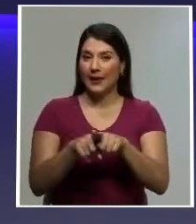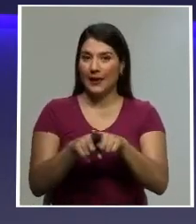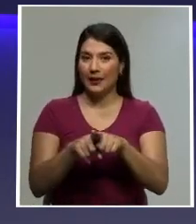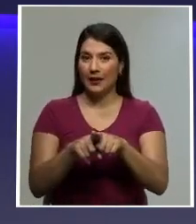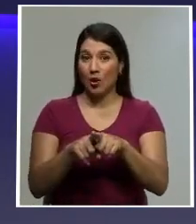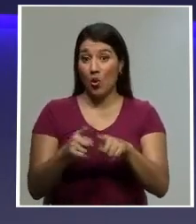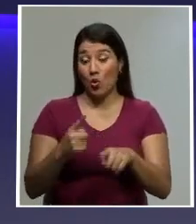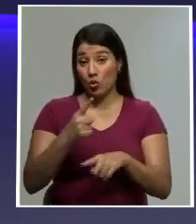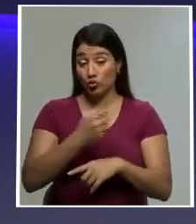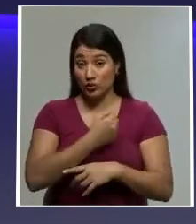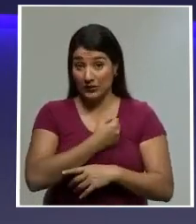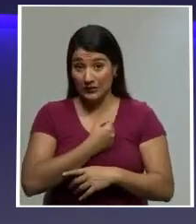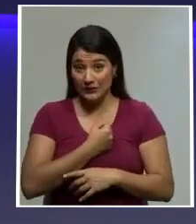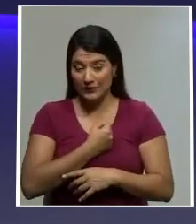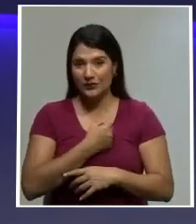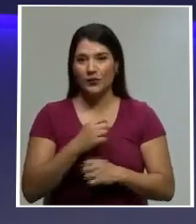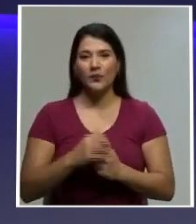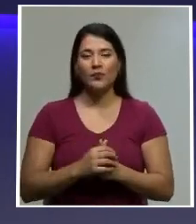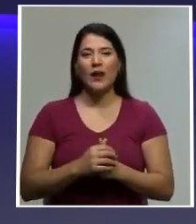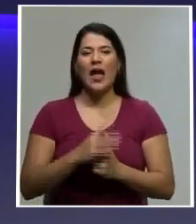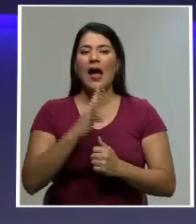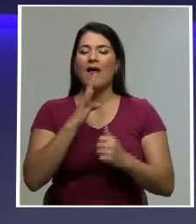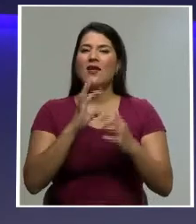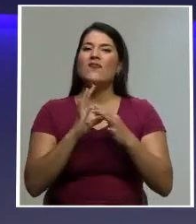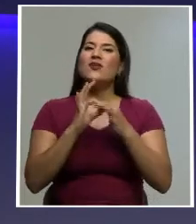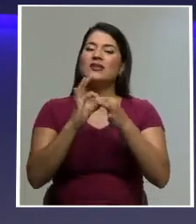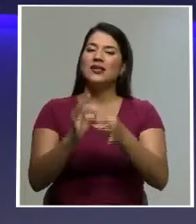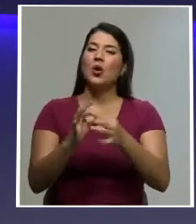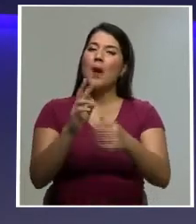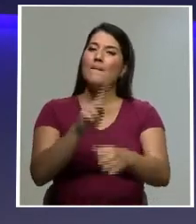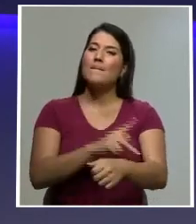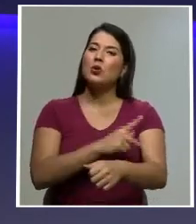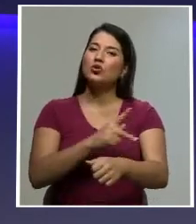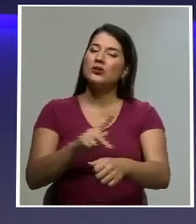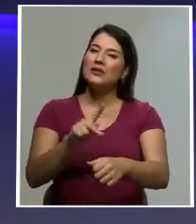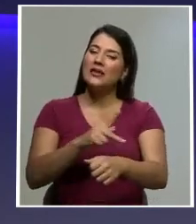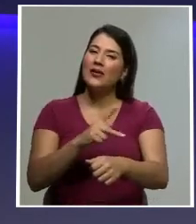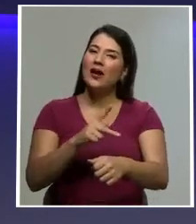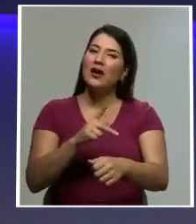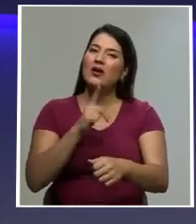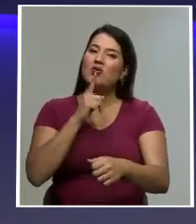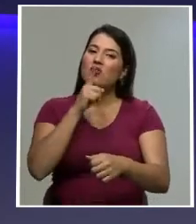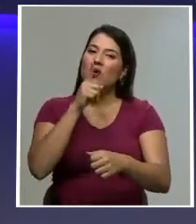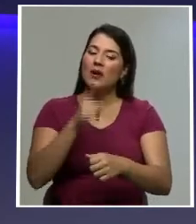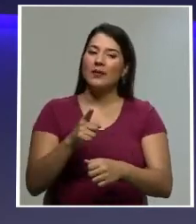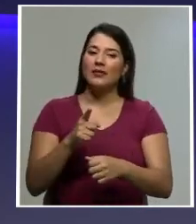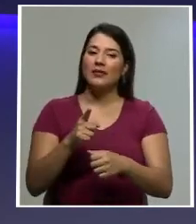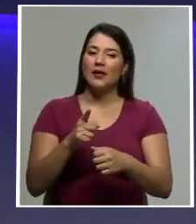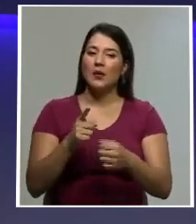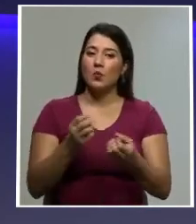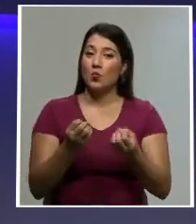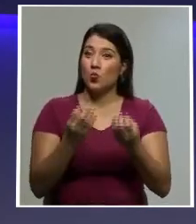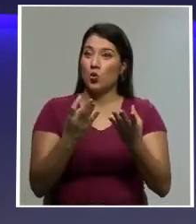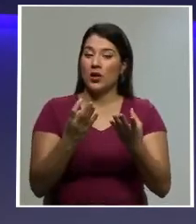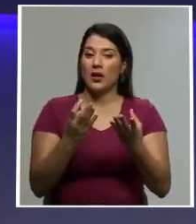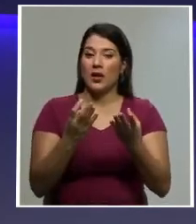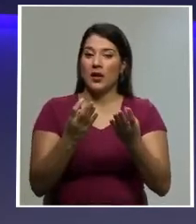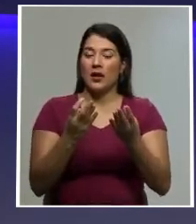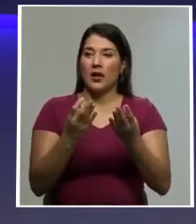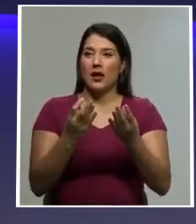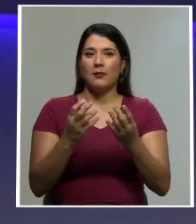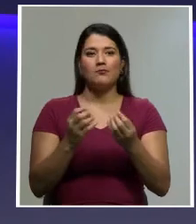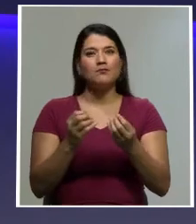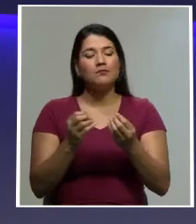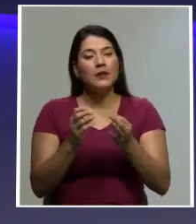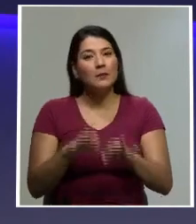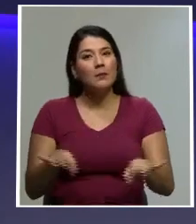precio, hablar de poesía es brutalmente subversivo. Hablar de poesía